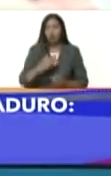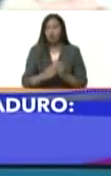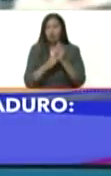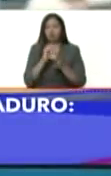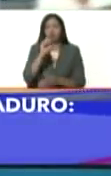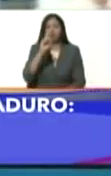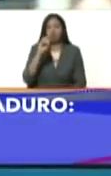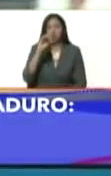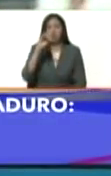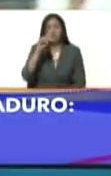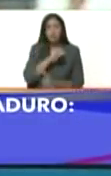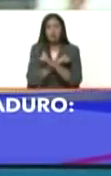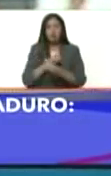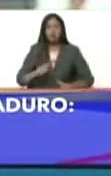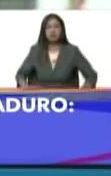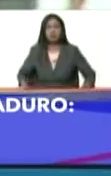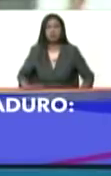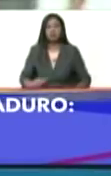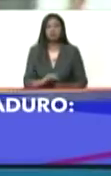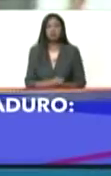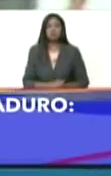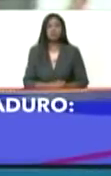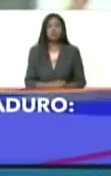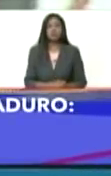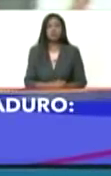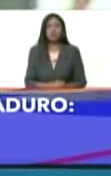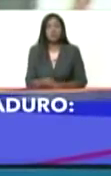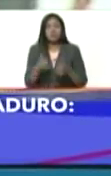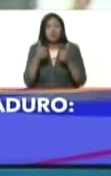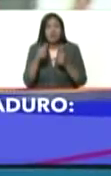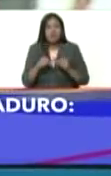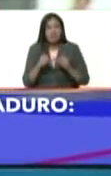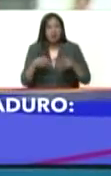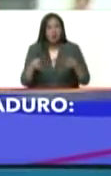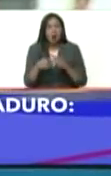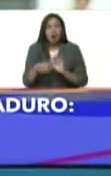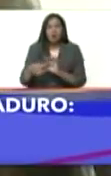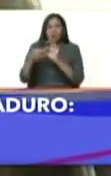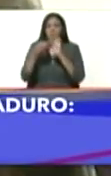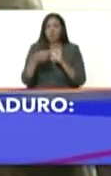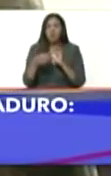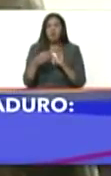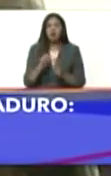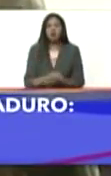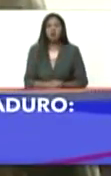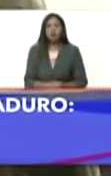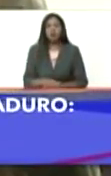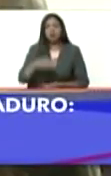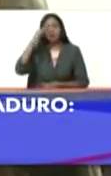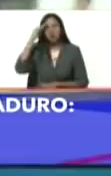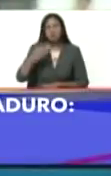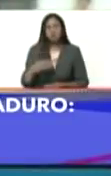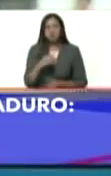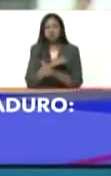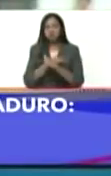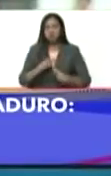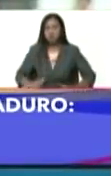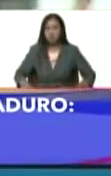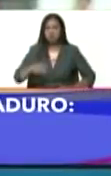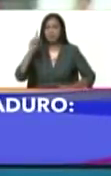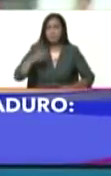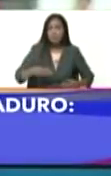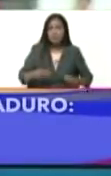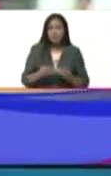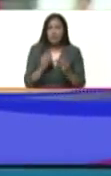SODI portuguesa, Pérez Ampueda. Muy bien, sigan adelante, unidos. La Fuerza Armada Nacional Bolivariana